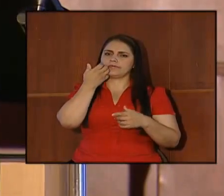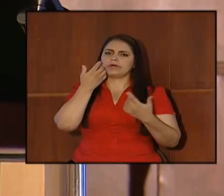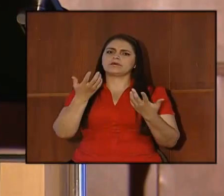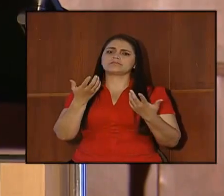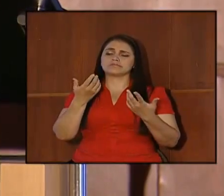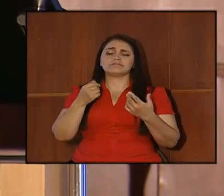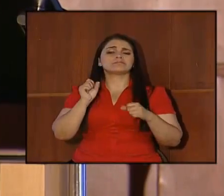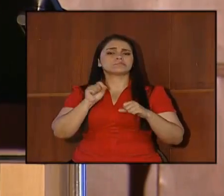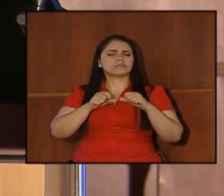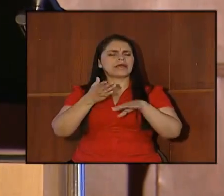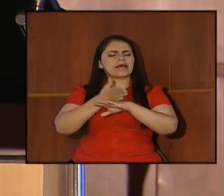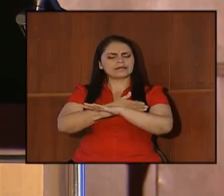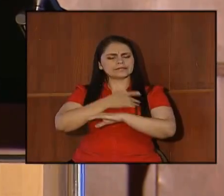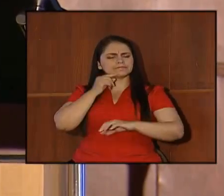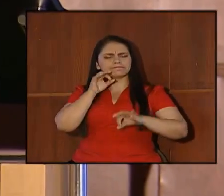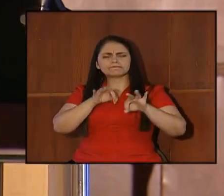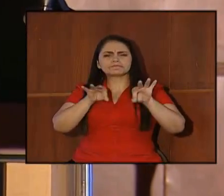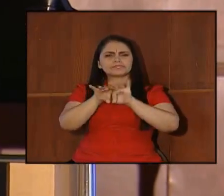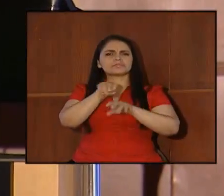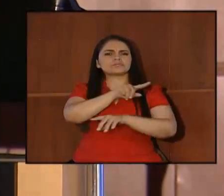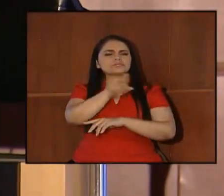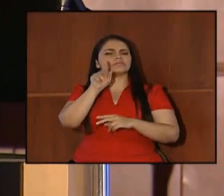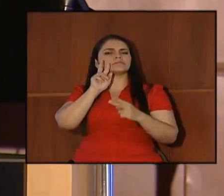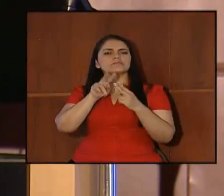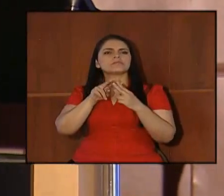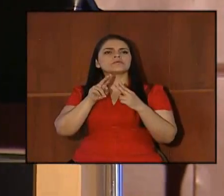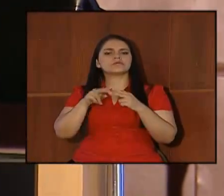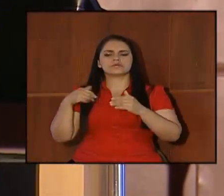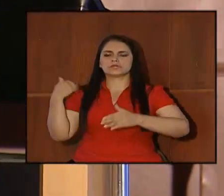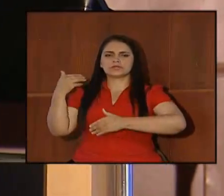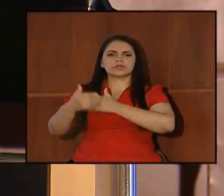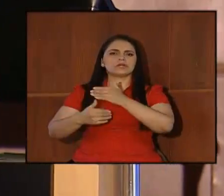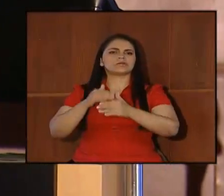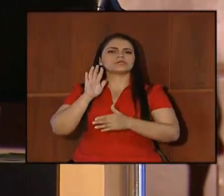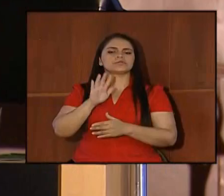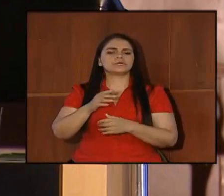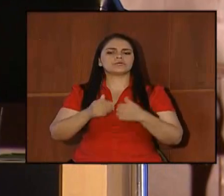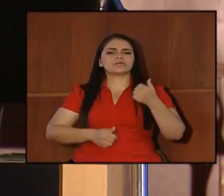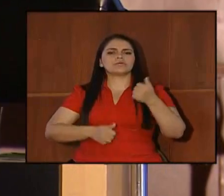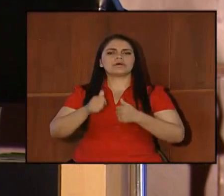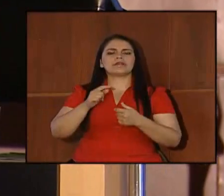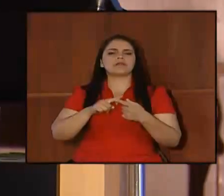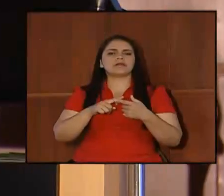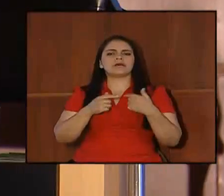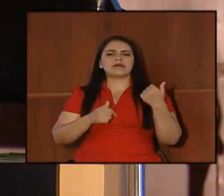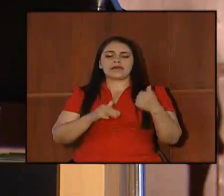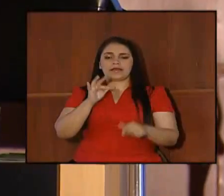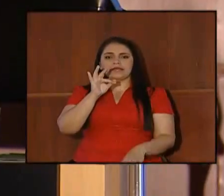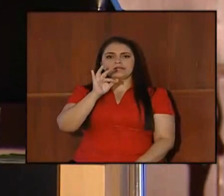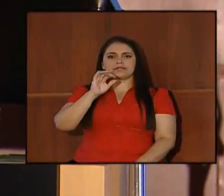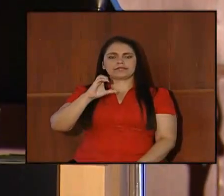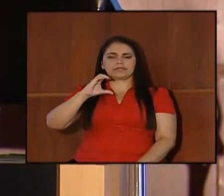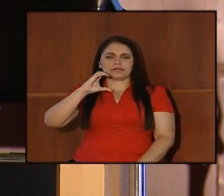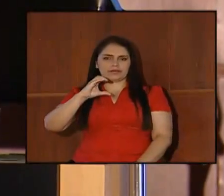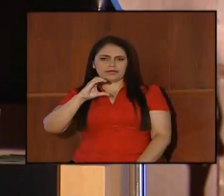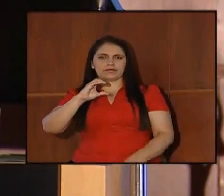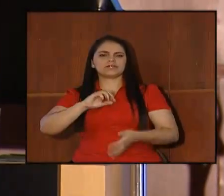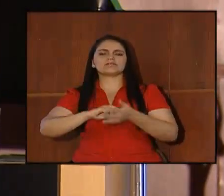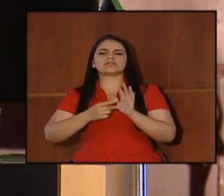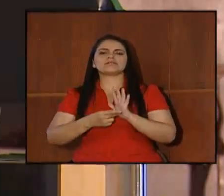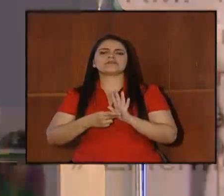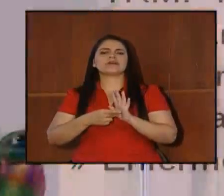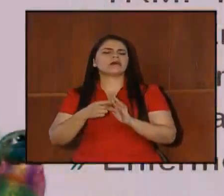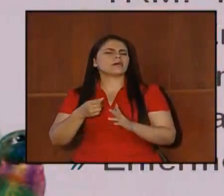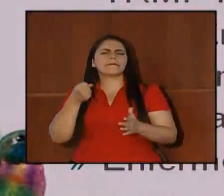claves y que son quizás las más conocidas. El TEC, que es el trauma encefalocraneano, es un